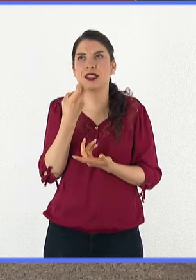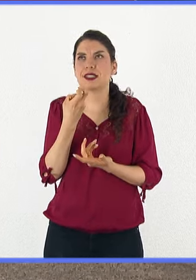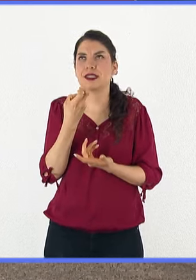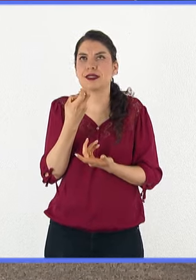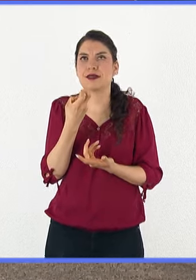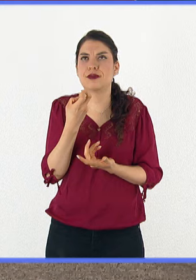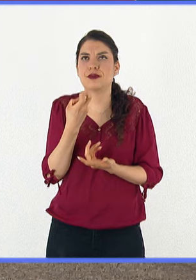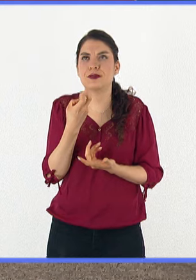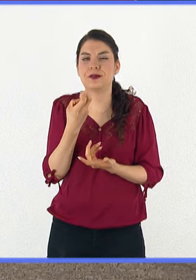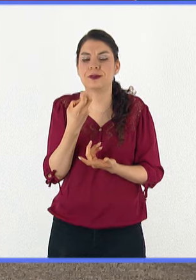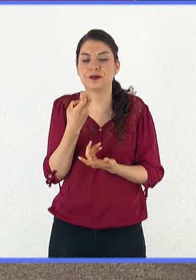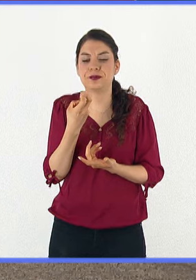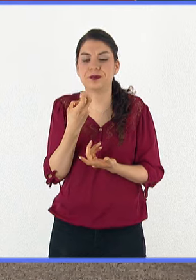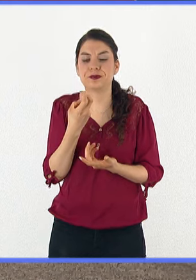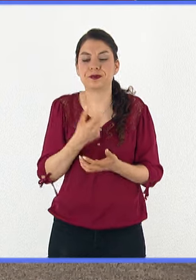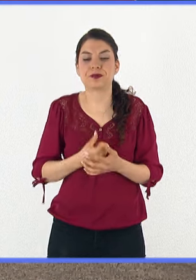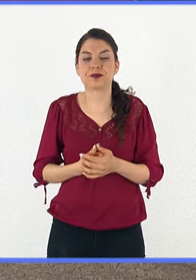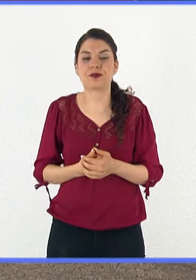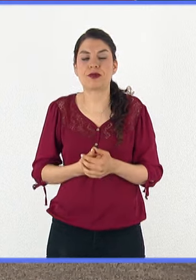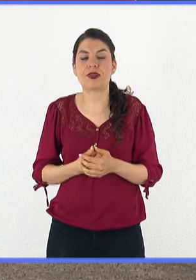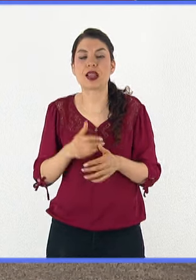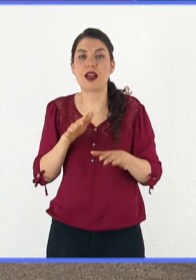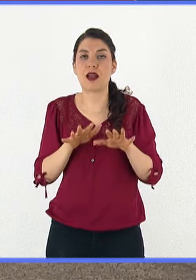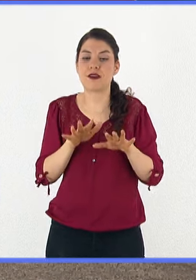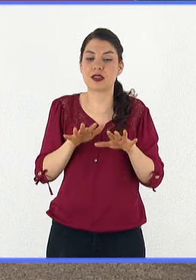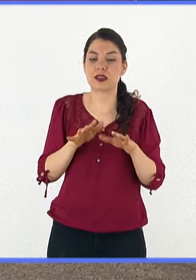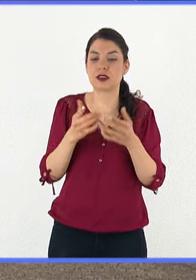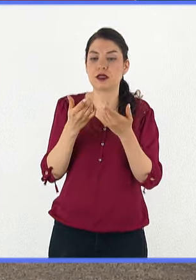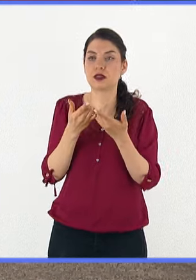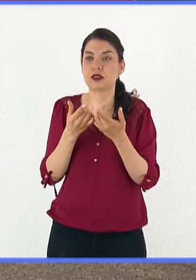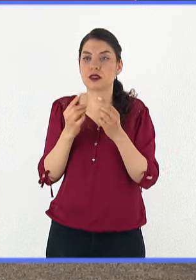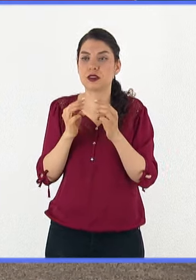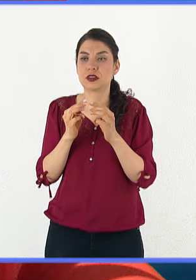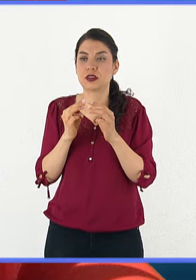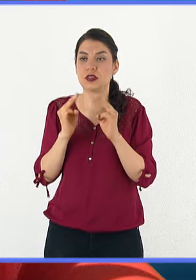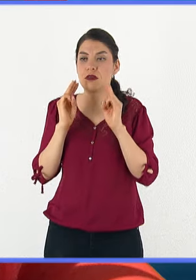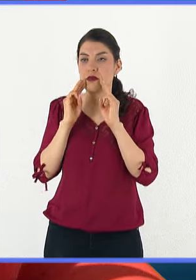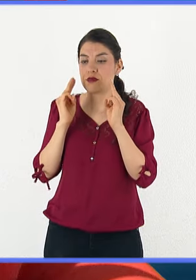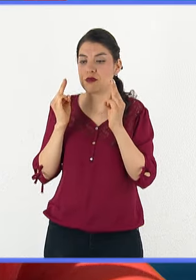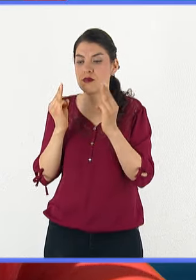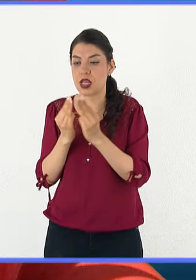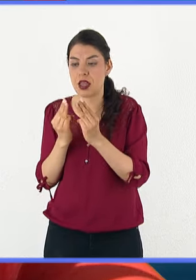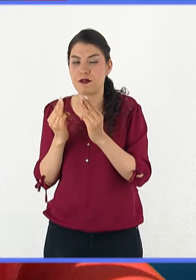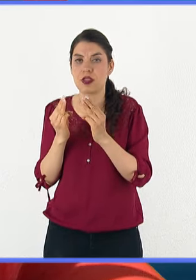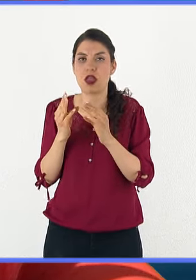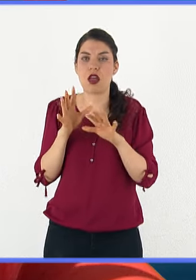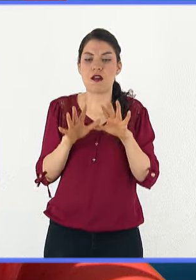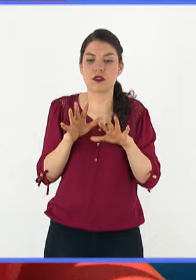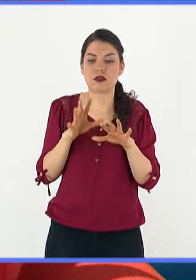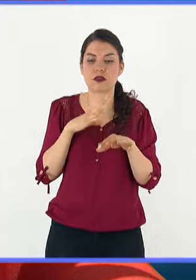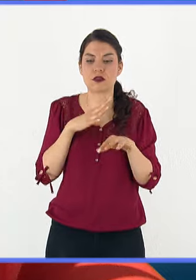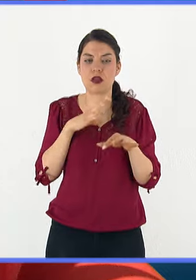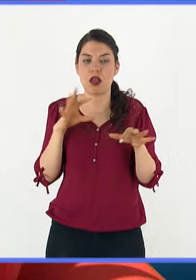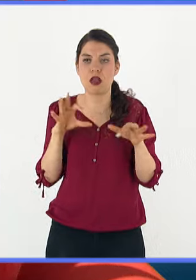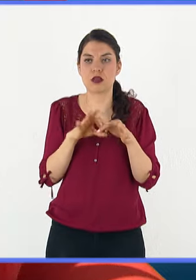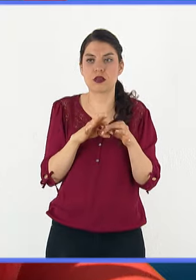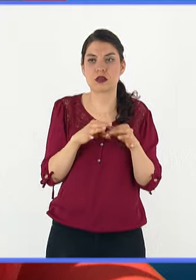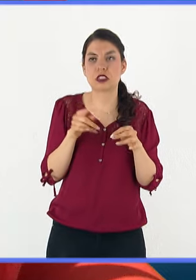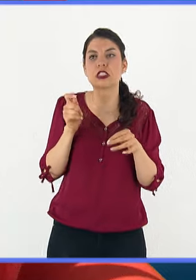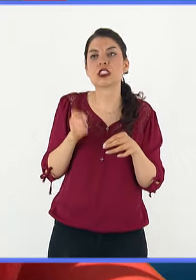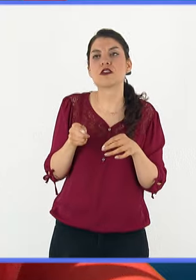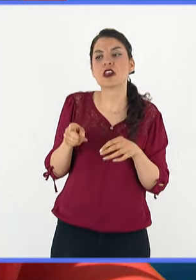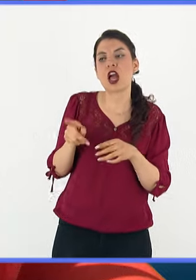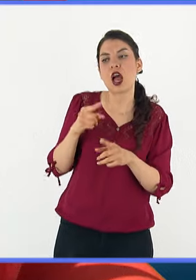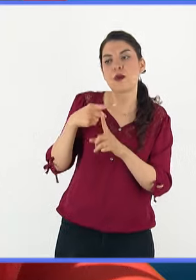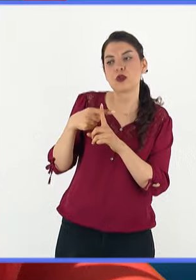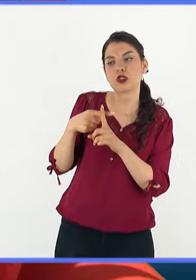eh relación que tiene o que se tiene muchas veces con los grupos organizados en donde en algunos casos Incluso se les llega a ver cómo benefactores